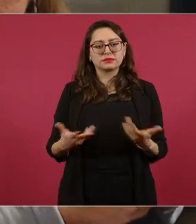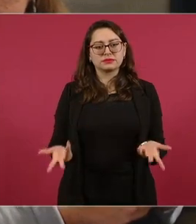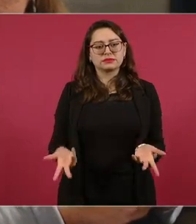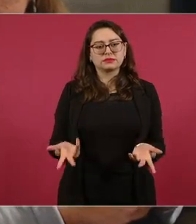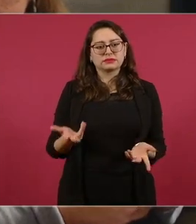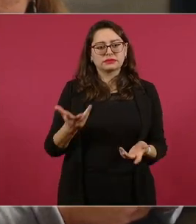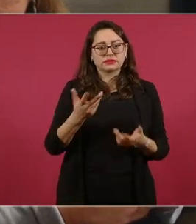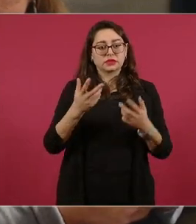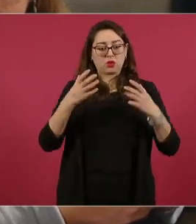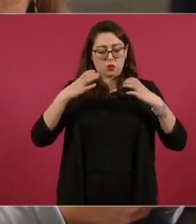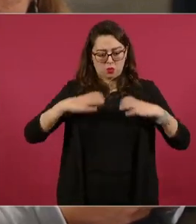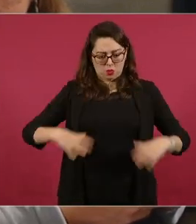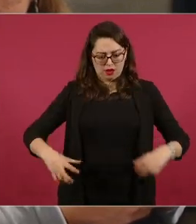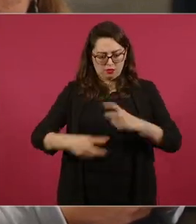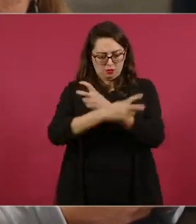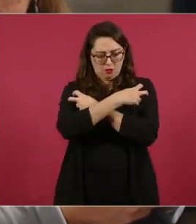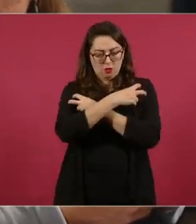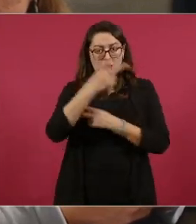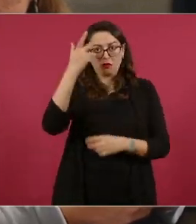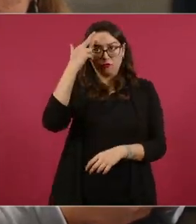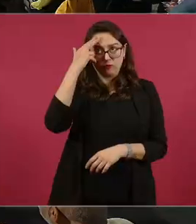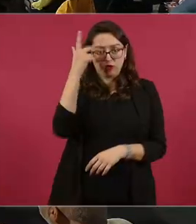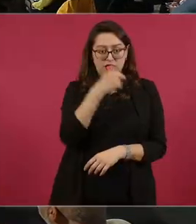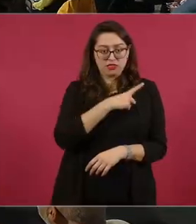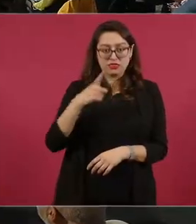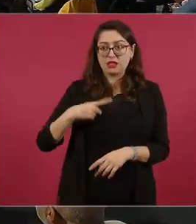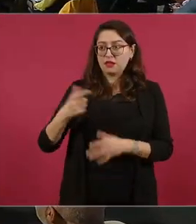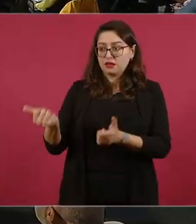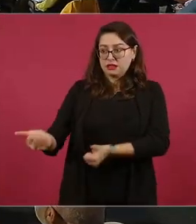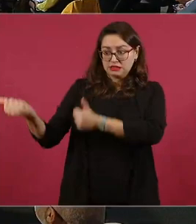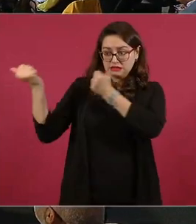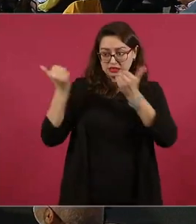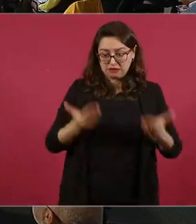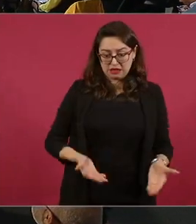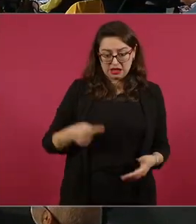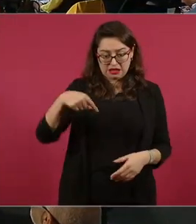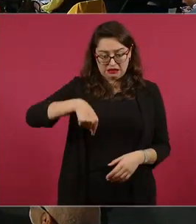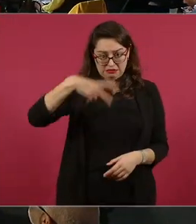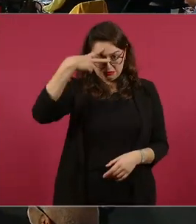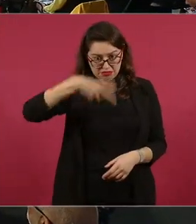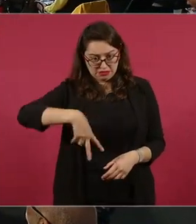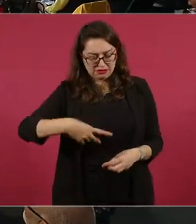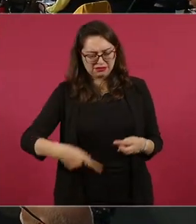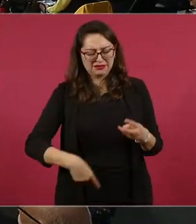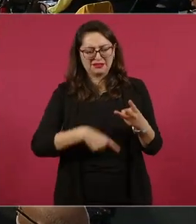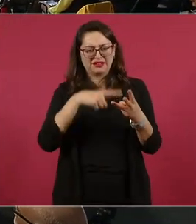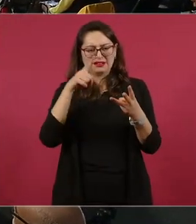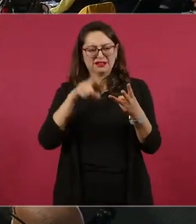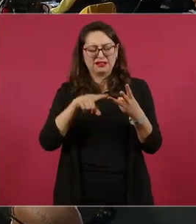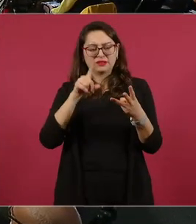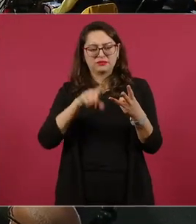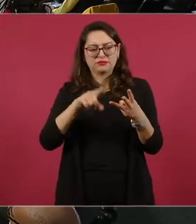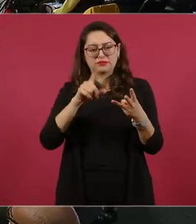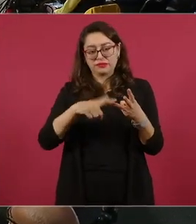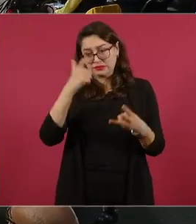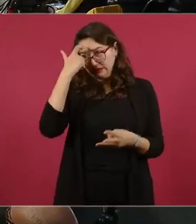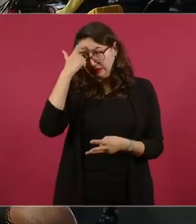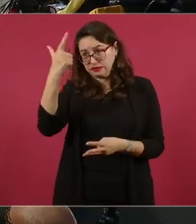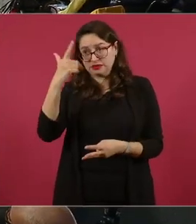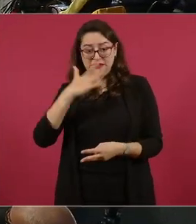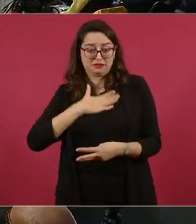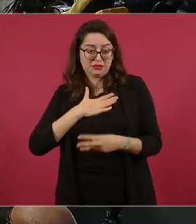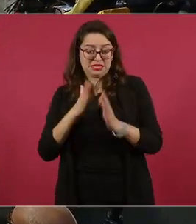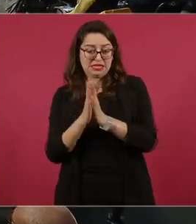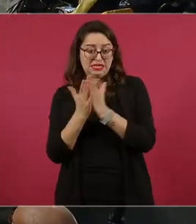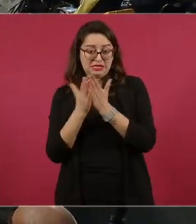México? Y el tercer tema es a propósito del Chayo. En este libro, que es autoría de su servidor y que ya está a la venta, por